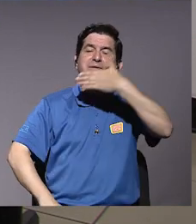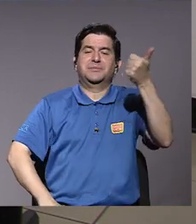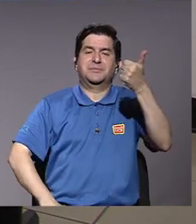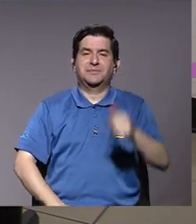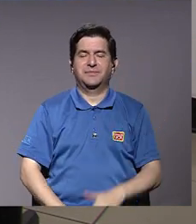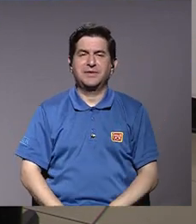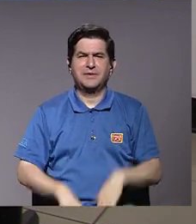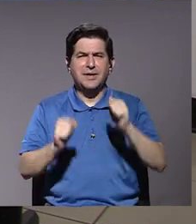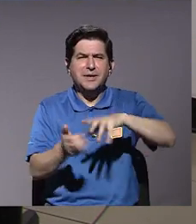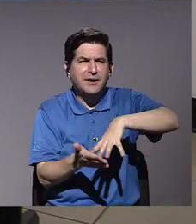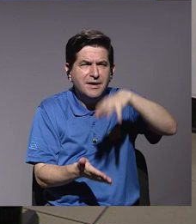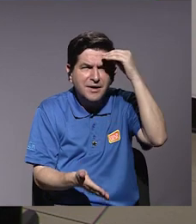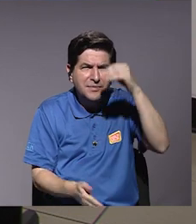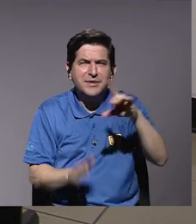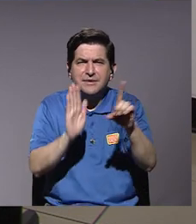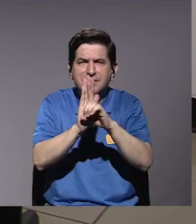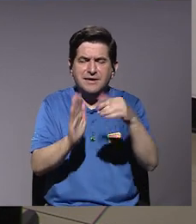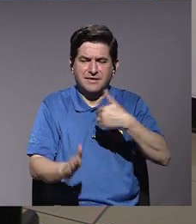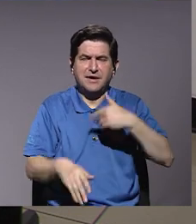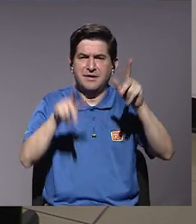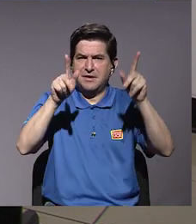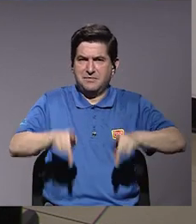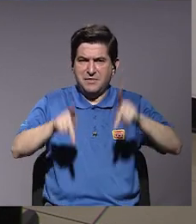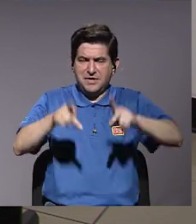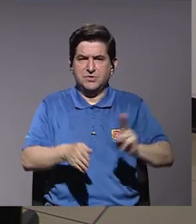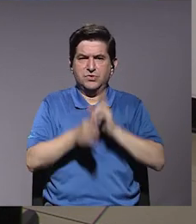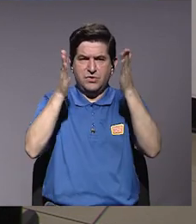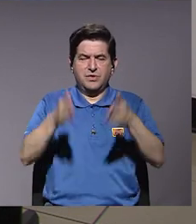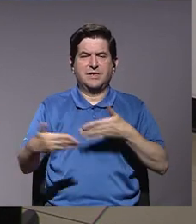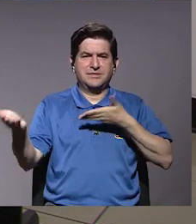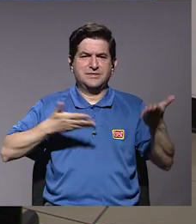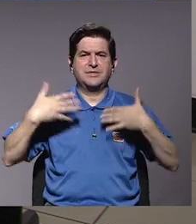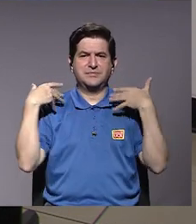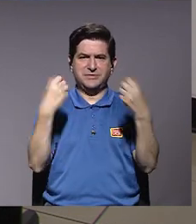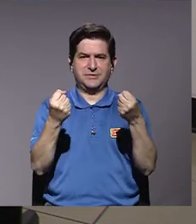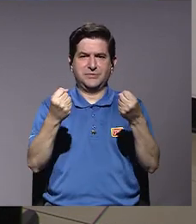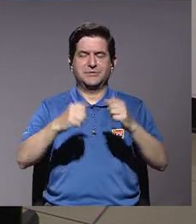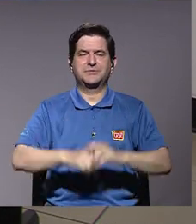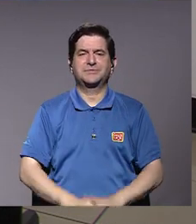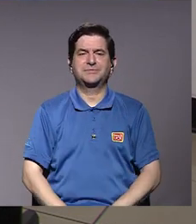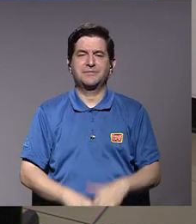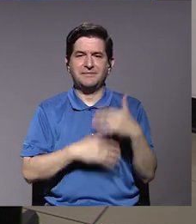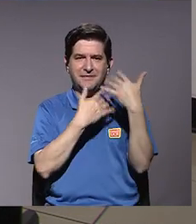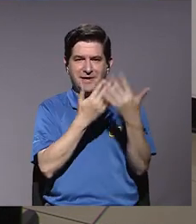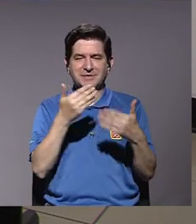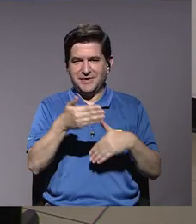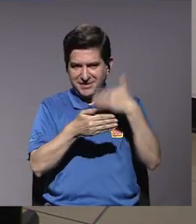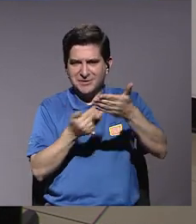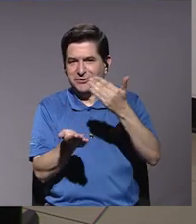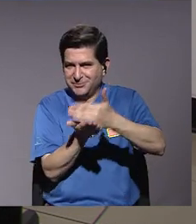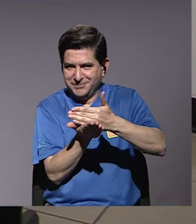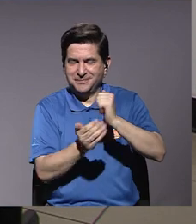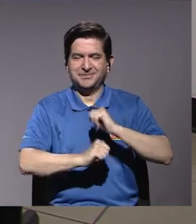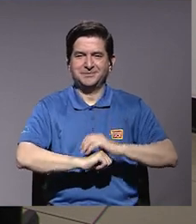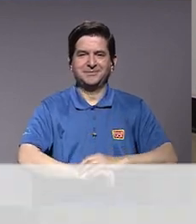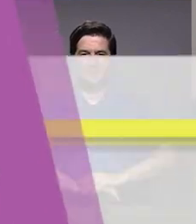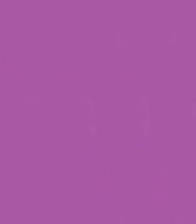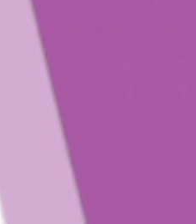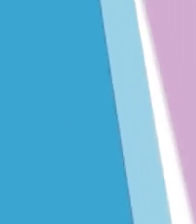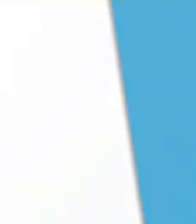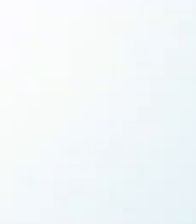Vivir Mejor para aprender de los derechos que tenemos las personas usuarias de los servicios de salud. Los esperamos después de la